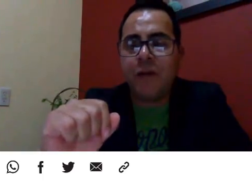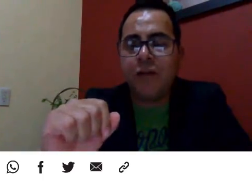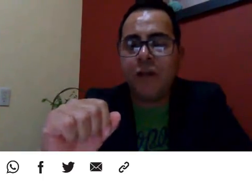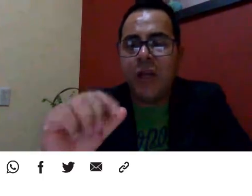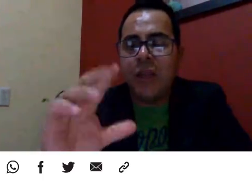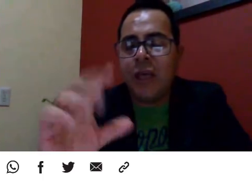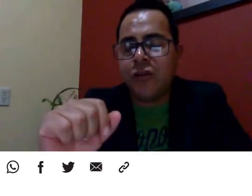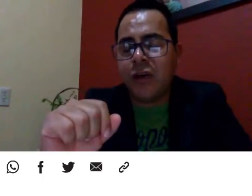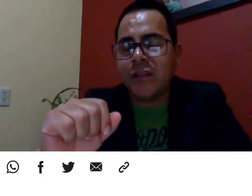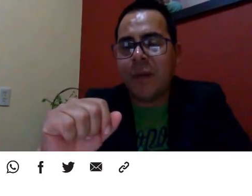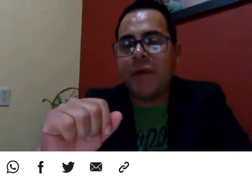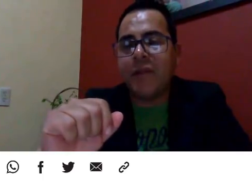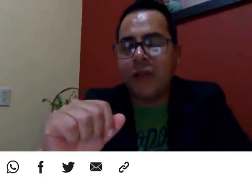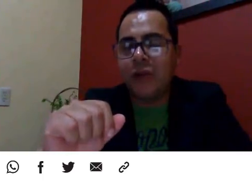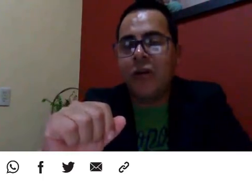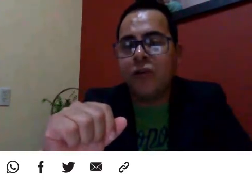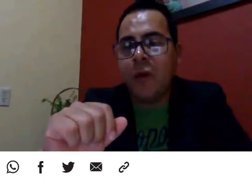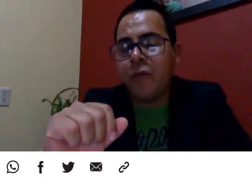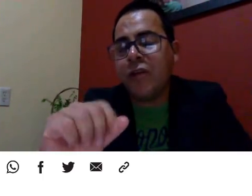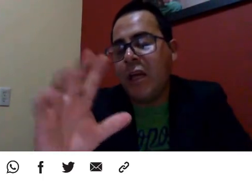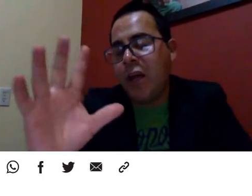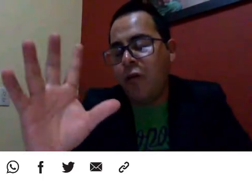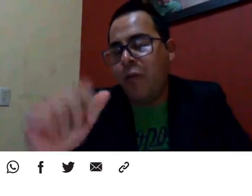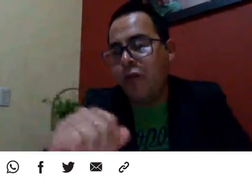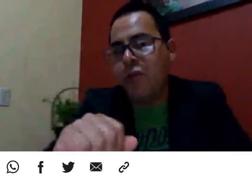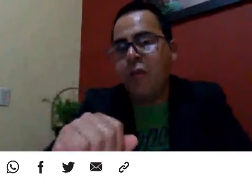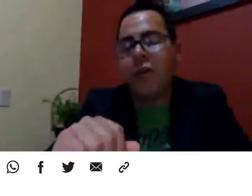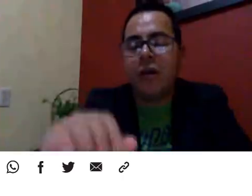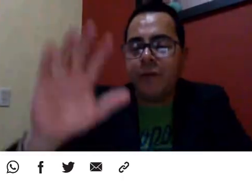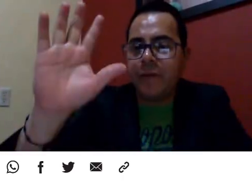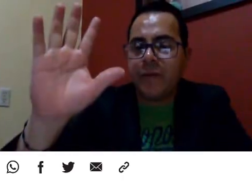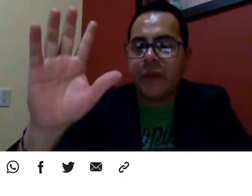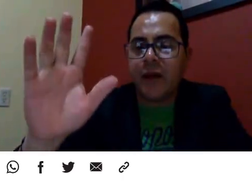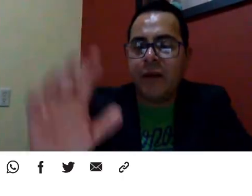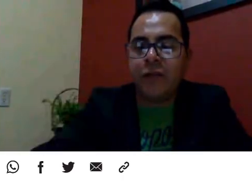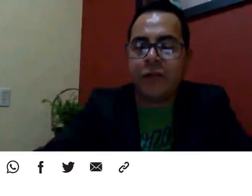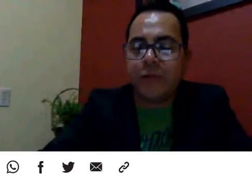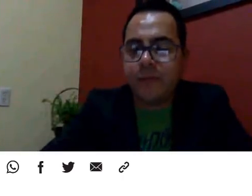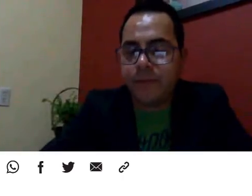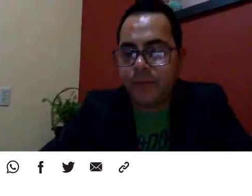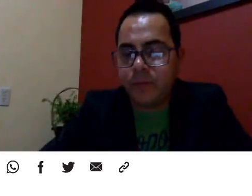la información de esto que está pasando. Nos vemos en un próximo video. Adiós.